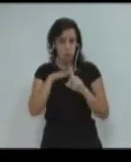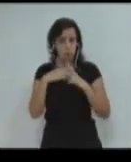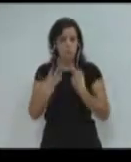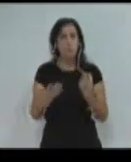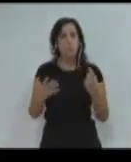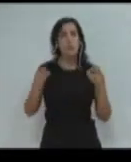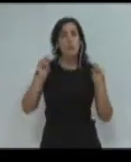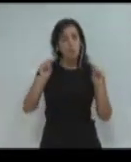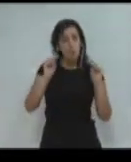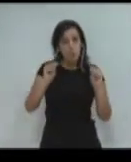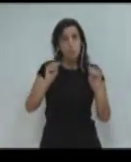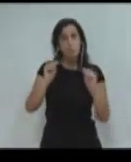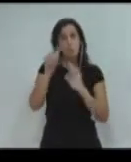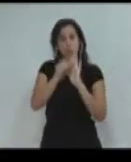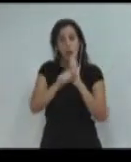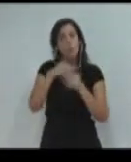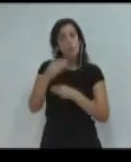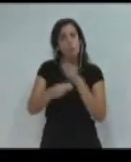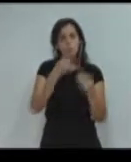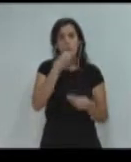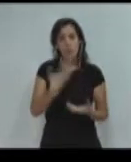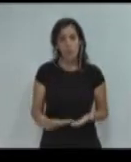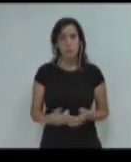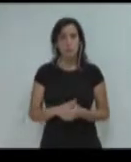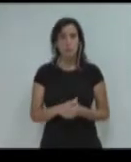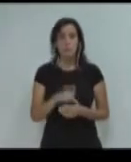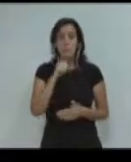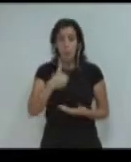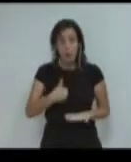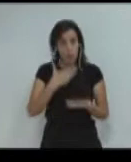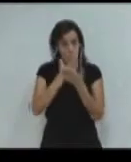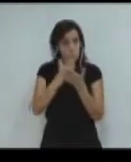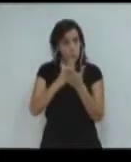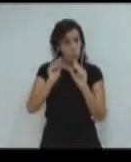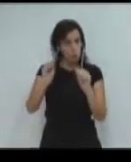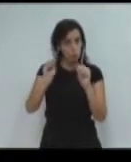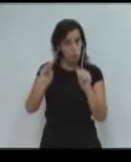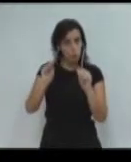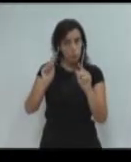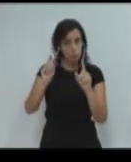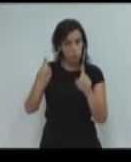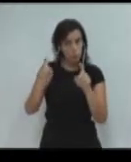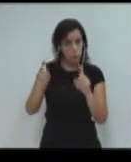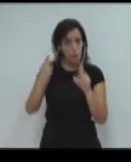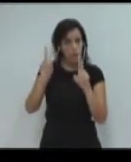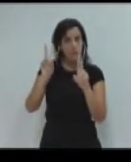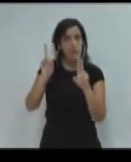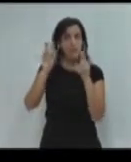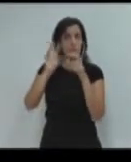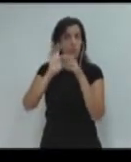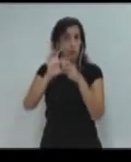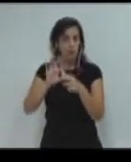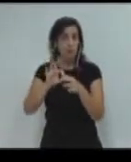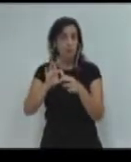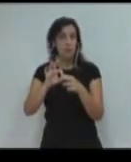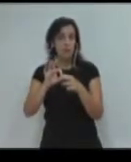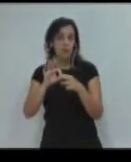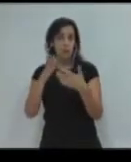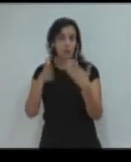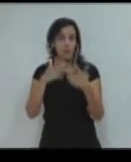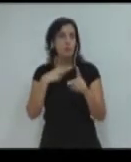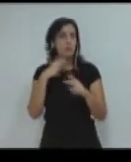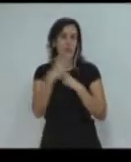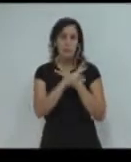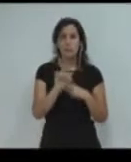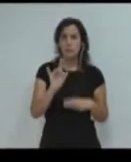buena utilización de esos programas. ¿Estáis dando cursos? ¿Dais Sí. cursos a los profesores Sí, para, nosotros- sobre el tema de la... Sí, además es muy accesibilidad?